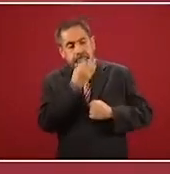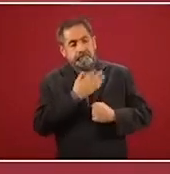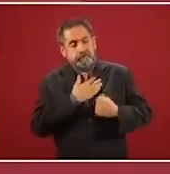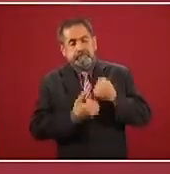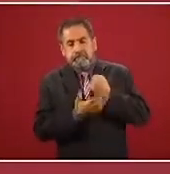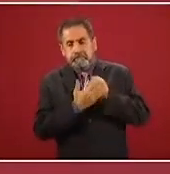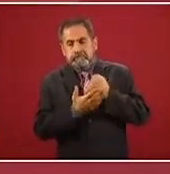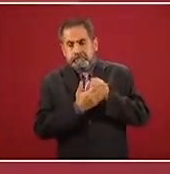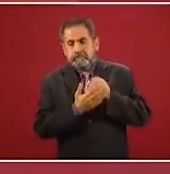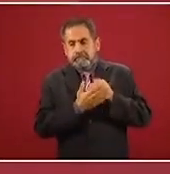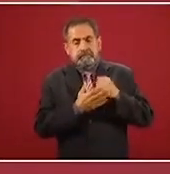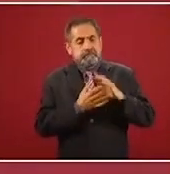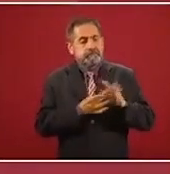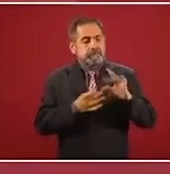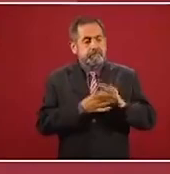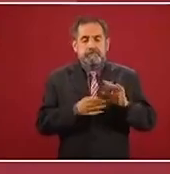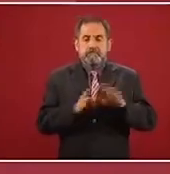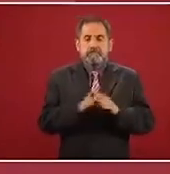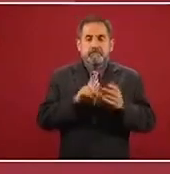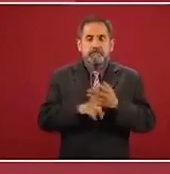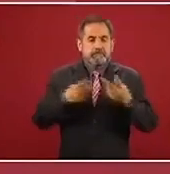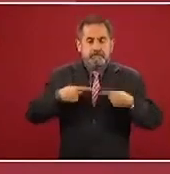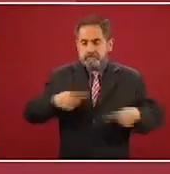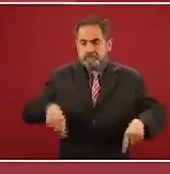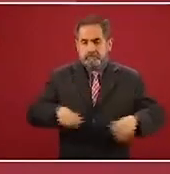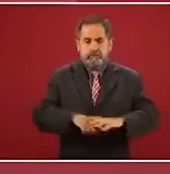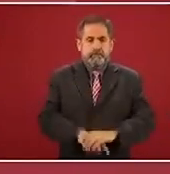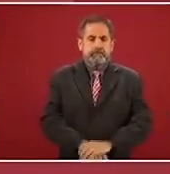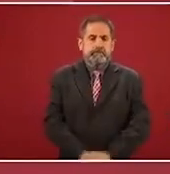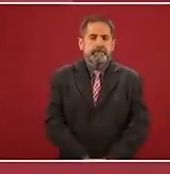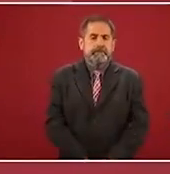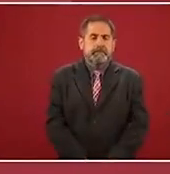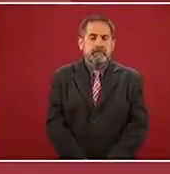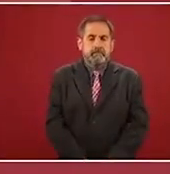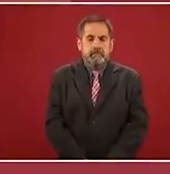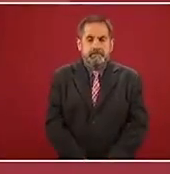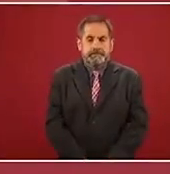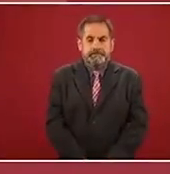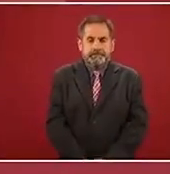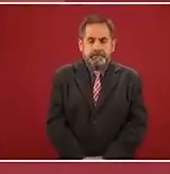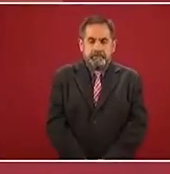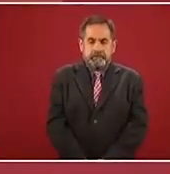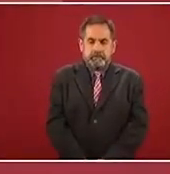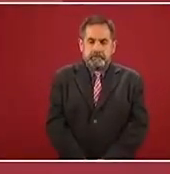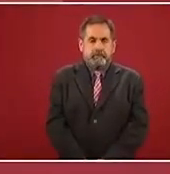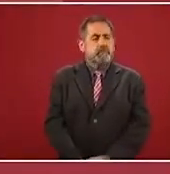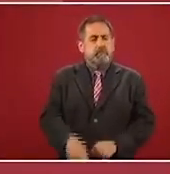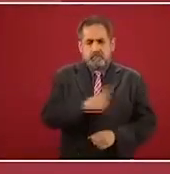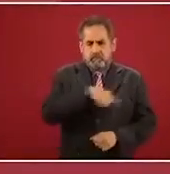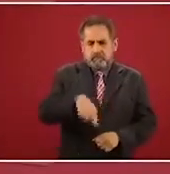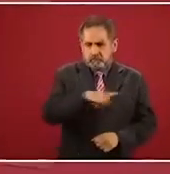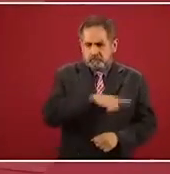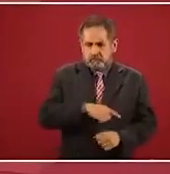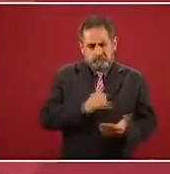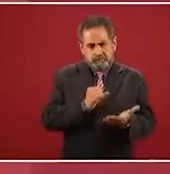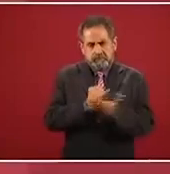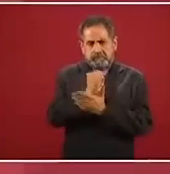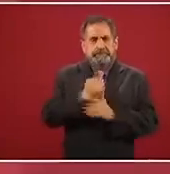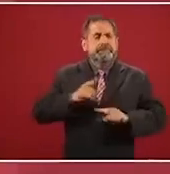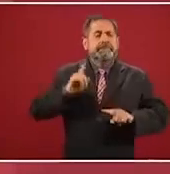informando y se va a estar informando a los ciudadanos. A las autoridades educativas que ellos van a decidir,